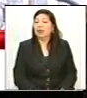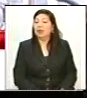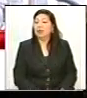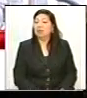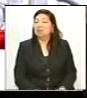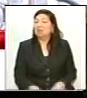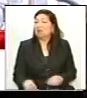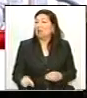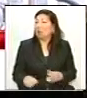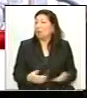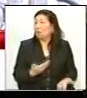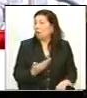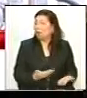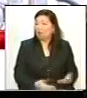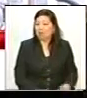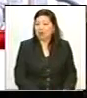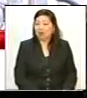haciendo,